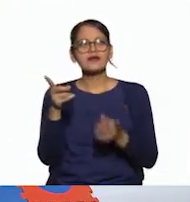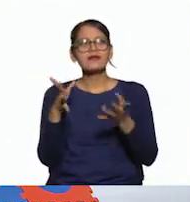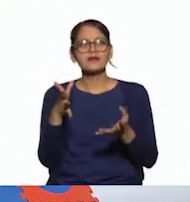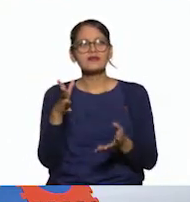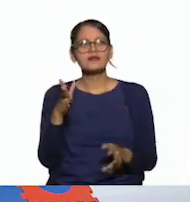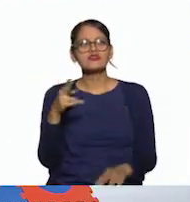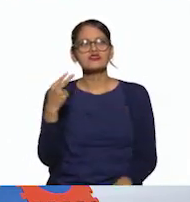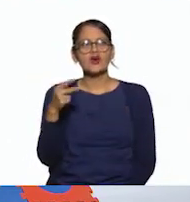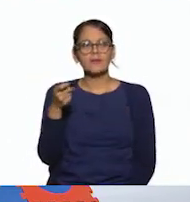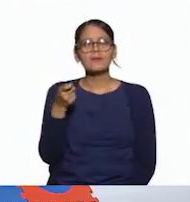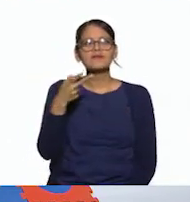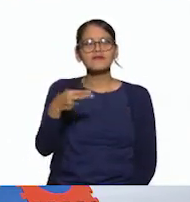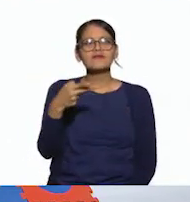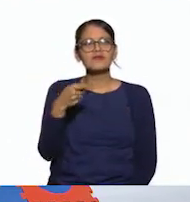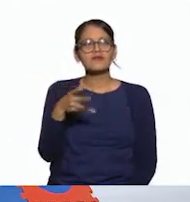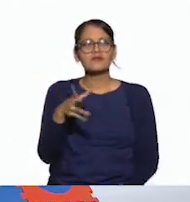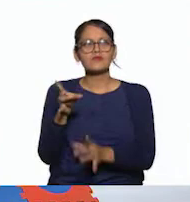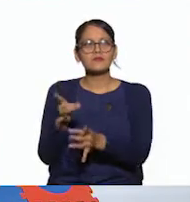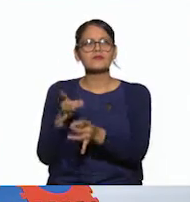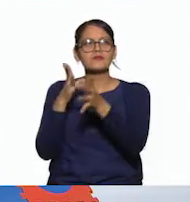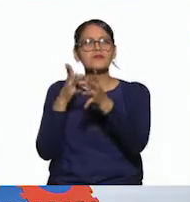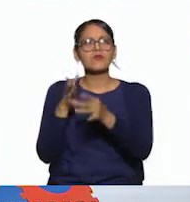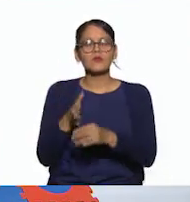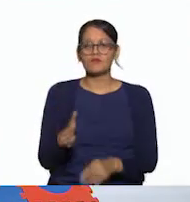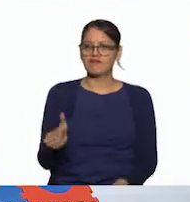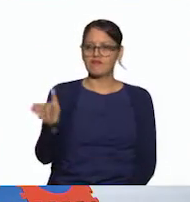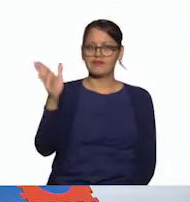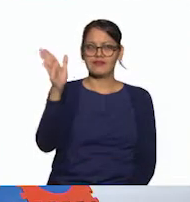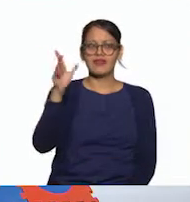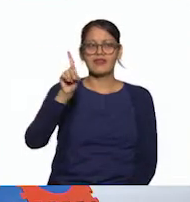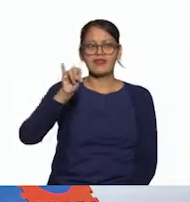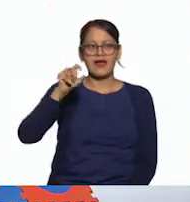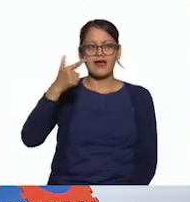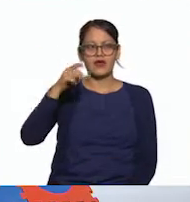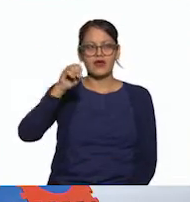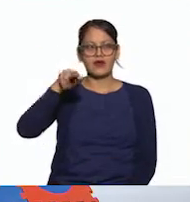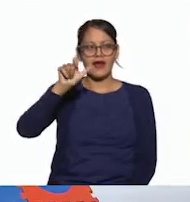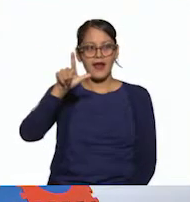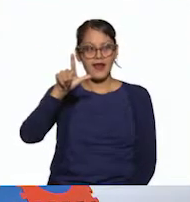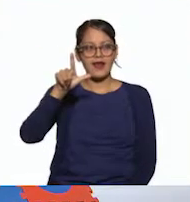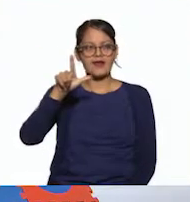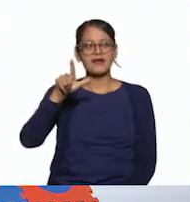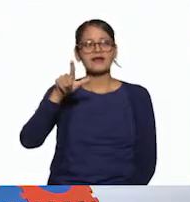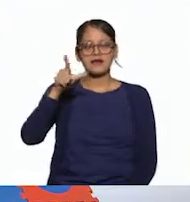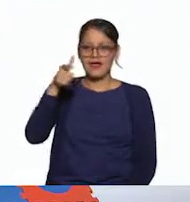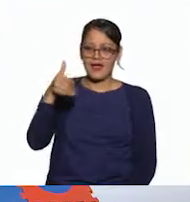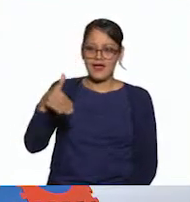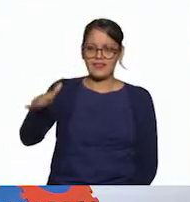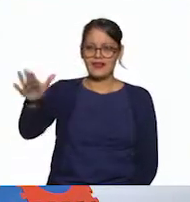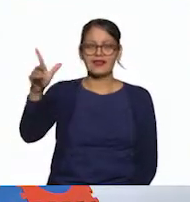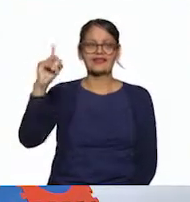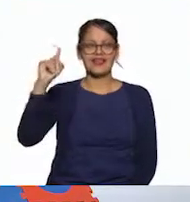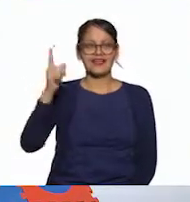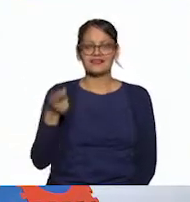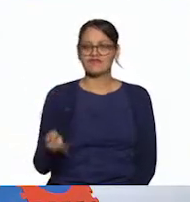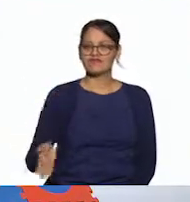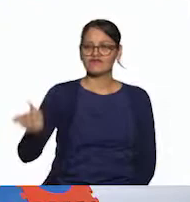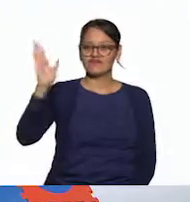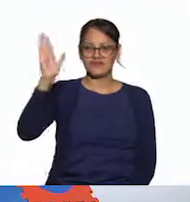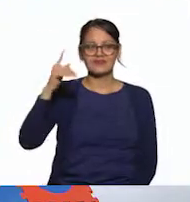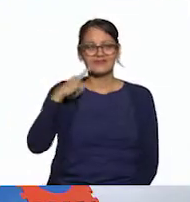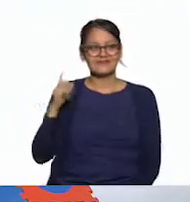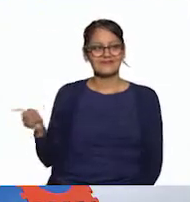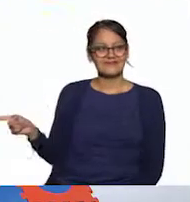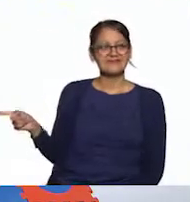a nombrar a esta dirección que está en diagonal, diagonal adelante, diagonal, derecha.